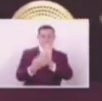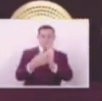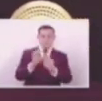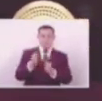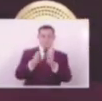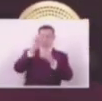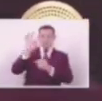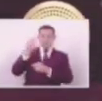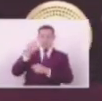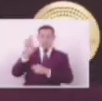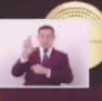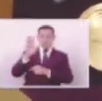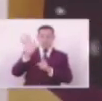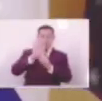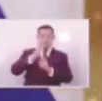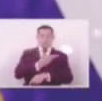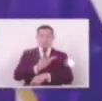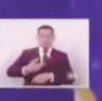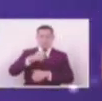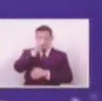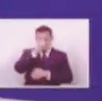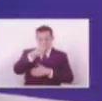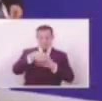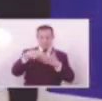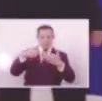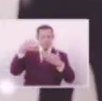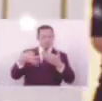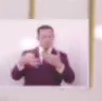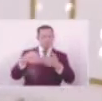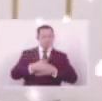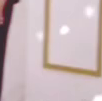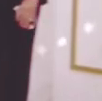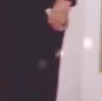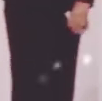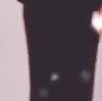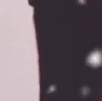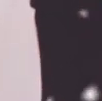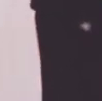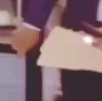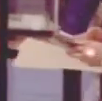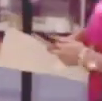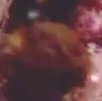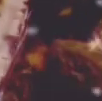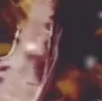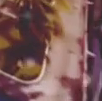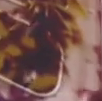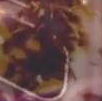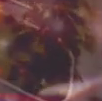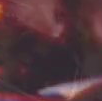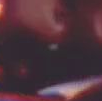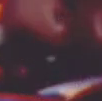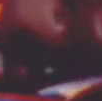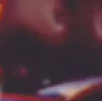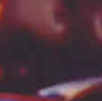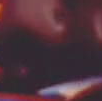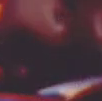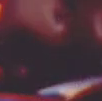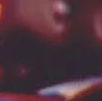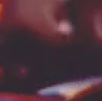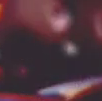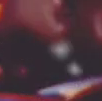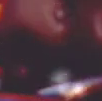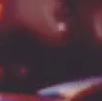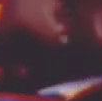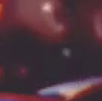general de la república y despedimos al señor presidente del honorable asamblea legislativa a ustedes amigos de la prensa y generadores de vaya